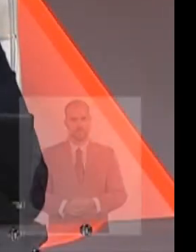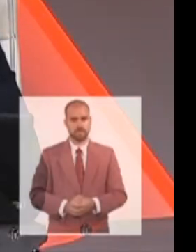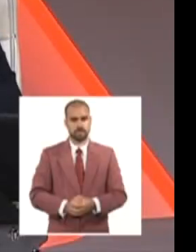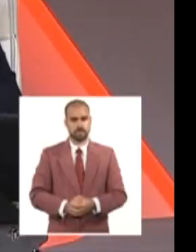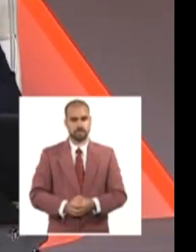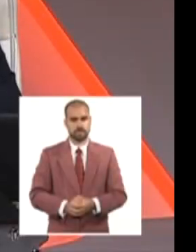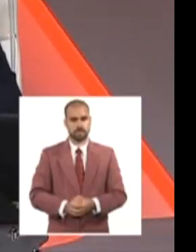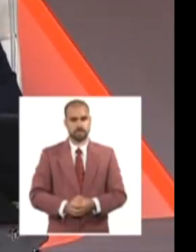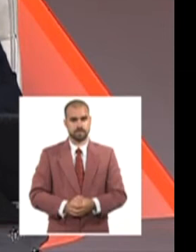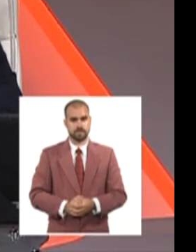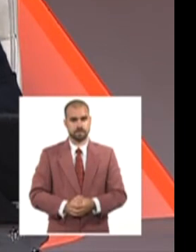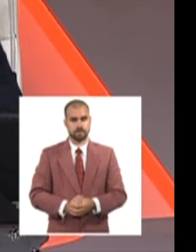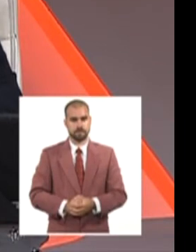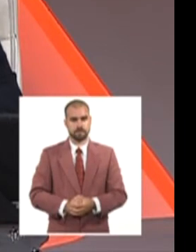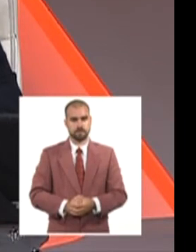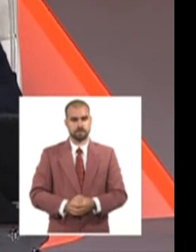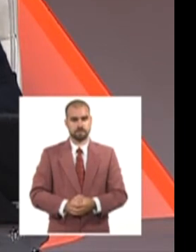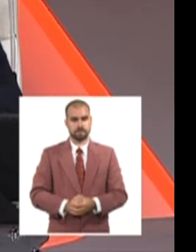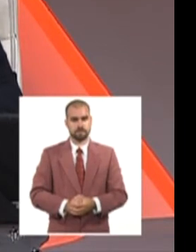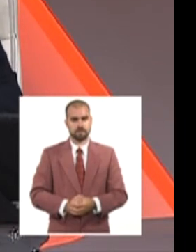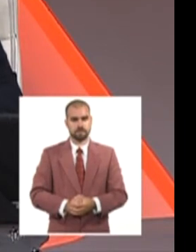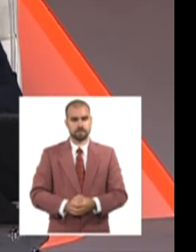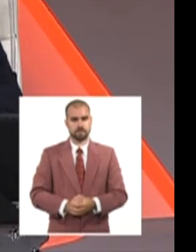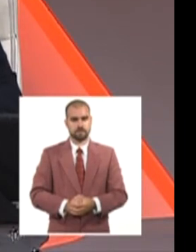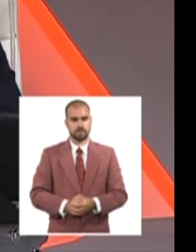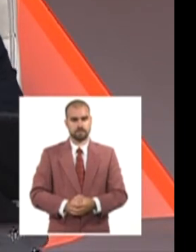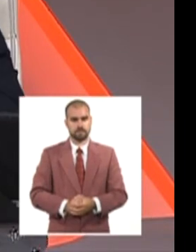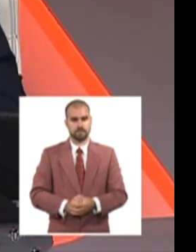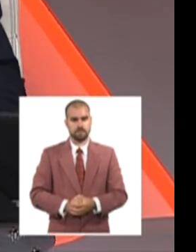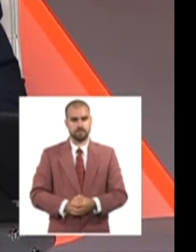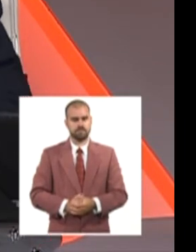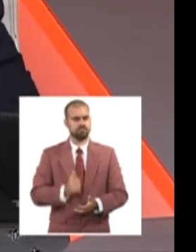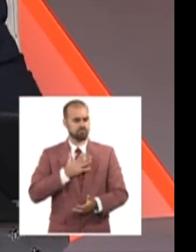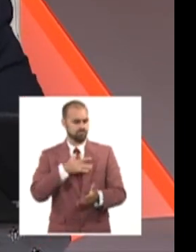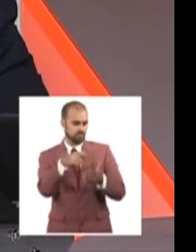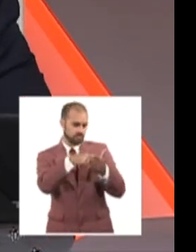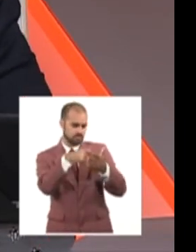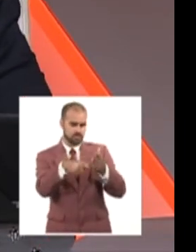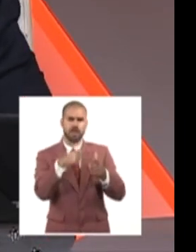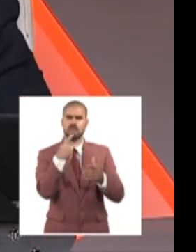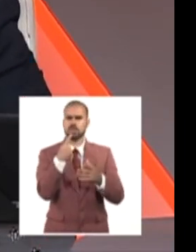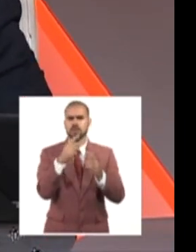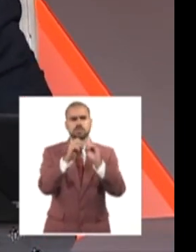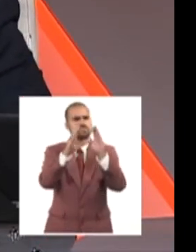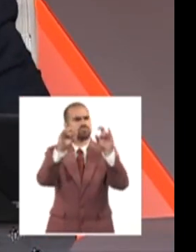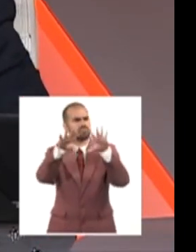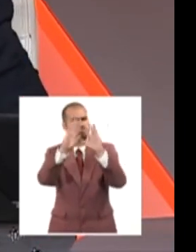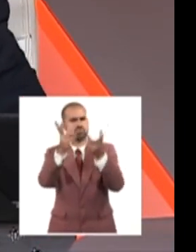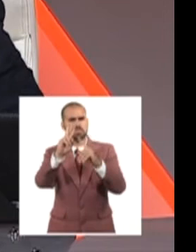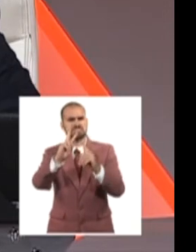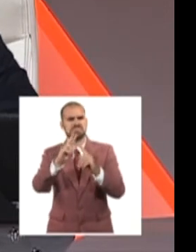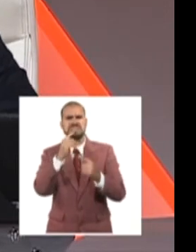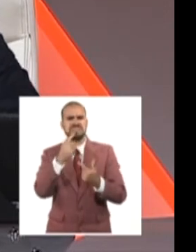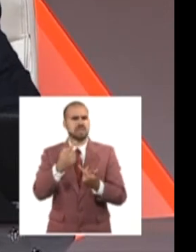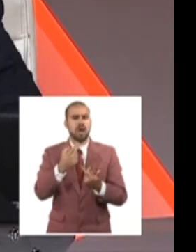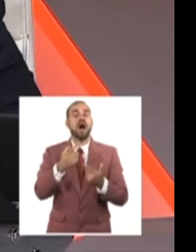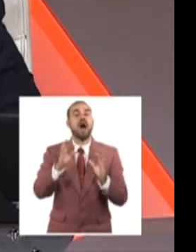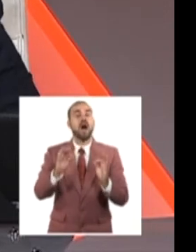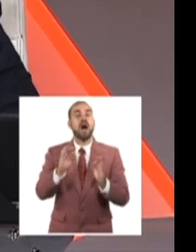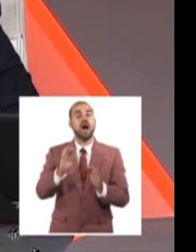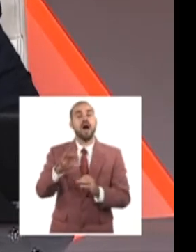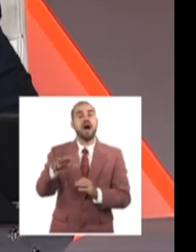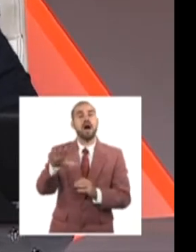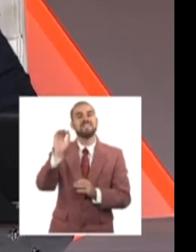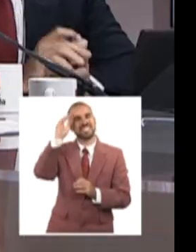y hablando de estrategias fue muy sonado también en los medios desde el punto de vista mediático la selección del compañero de fórmula